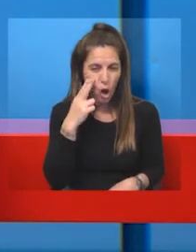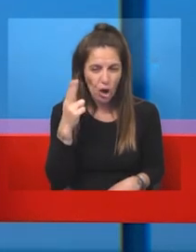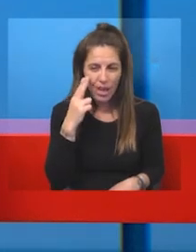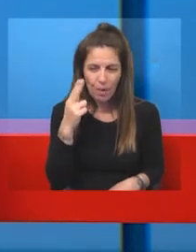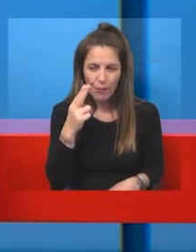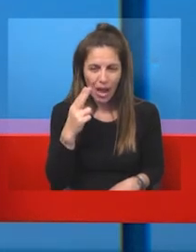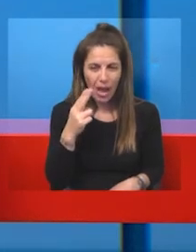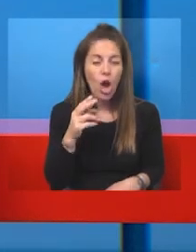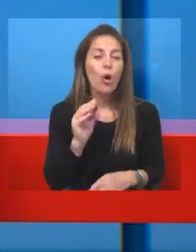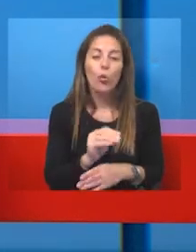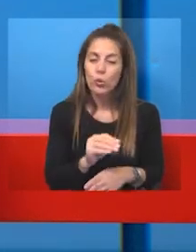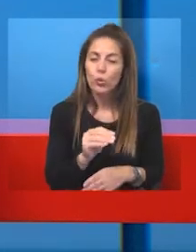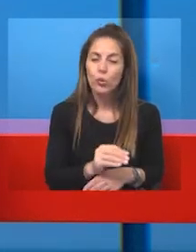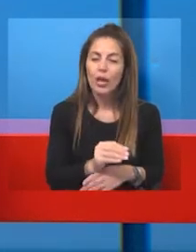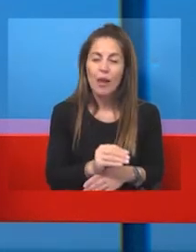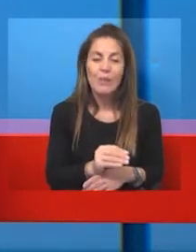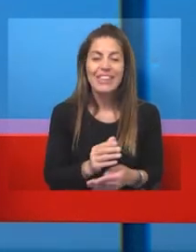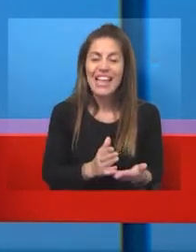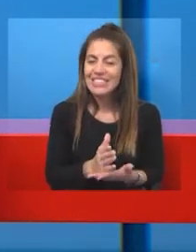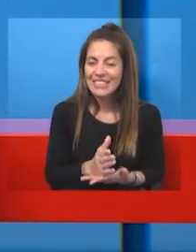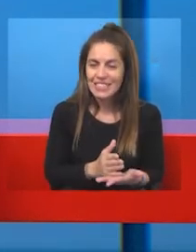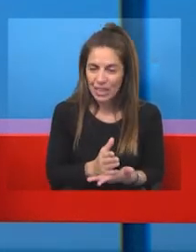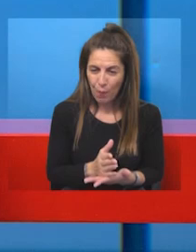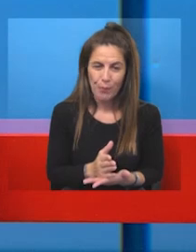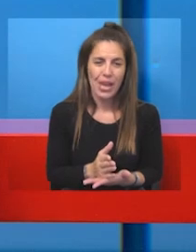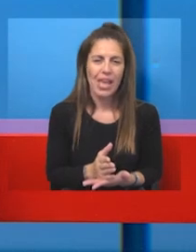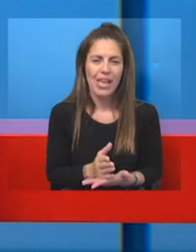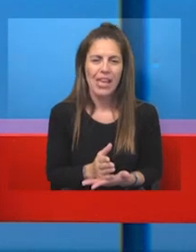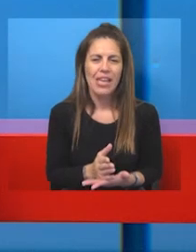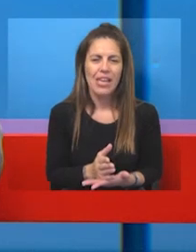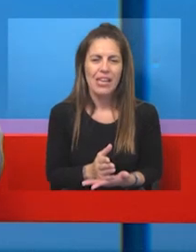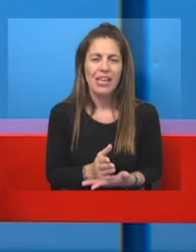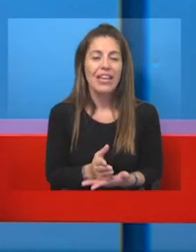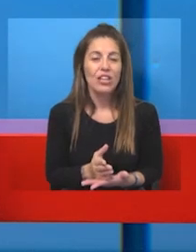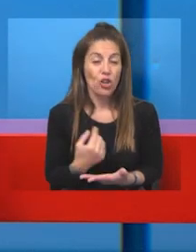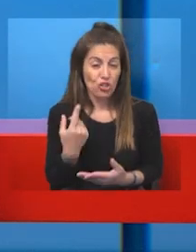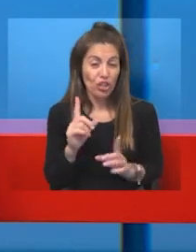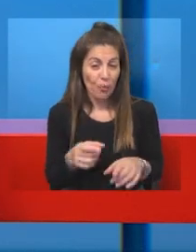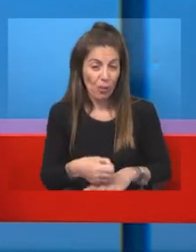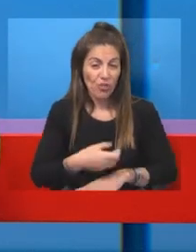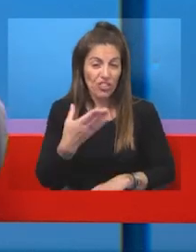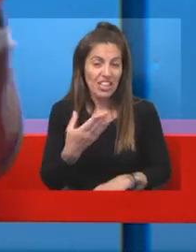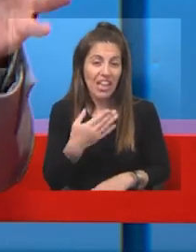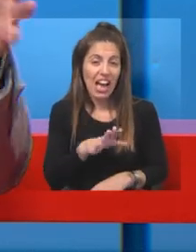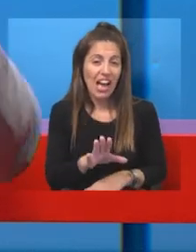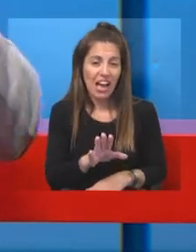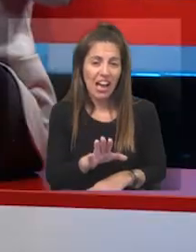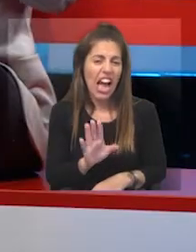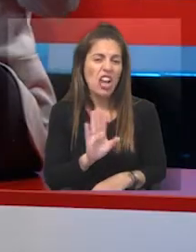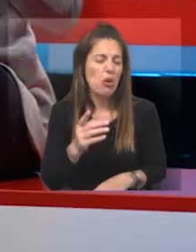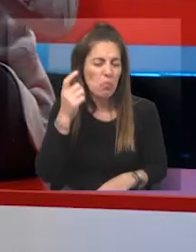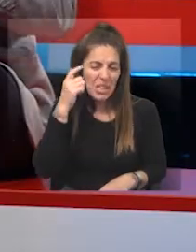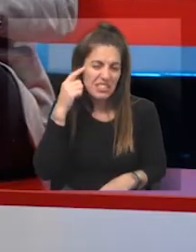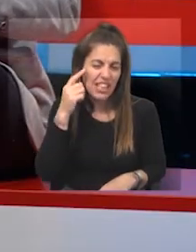eh Y culturalmente tendemos siempre a eh incluso nosotros los profesionales tendemos a a a no